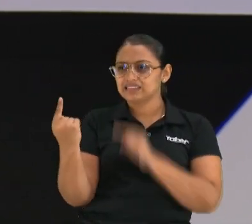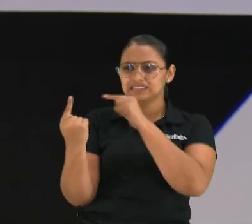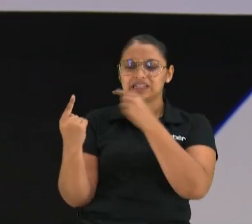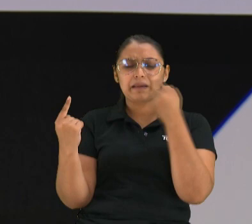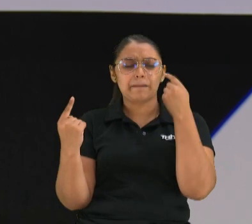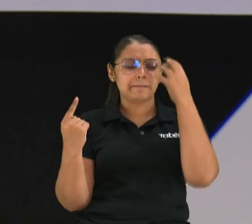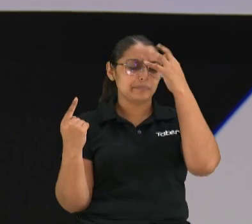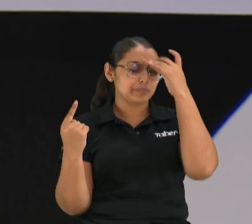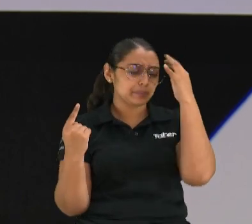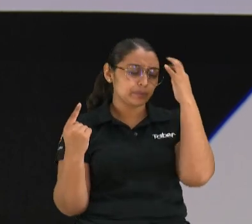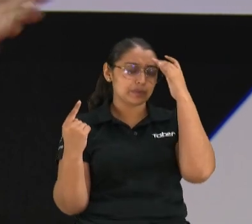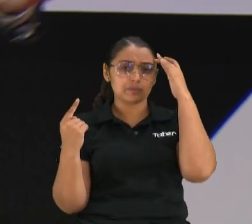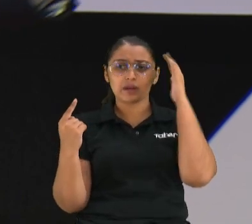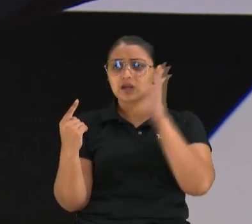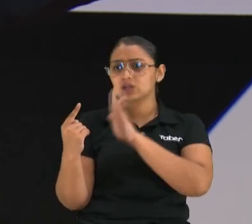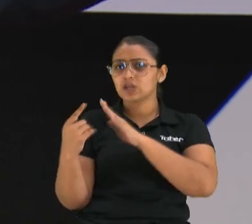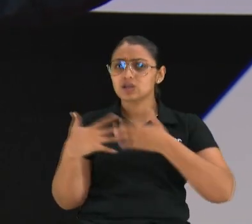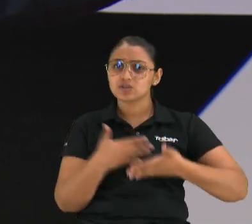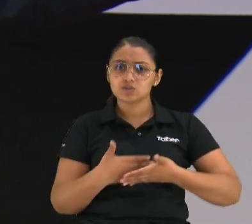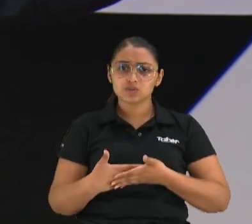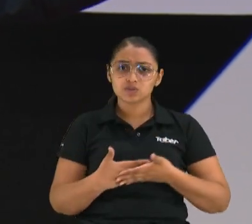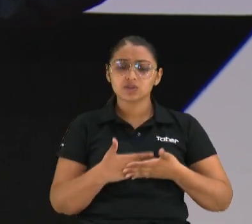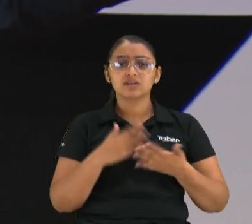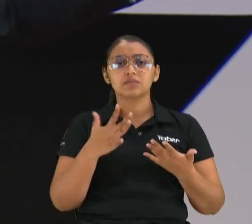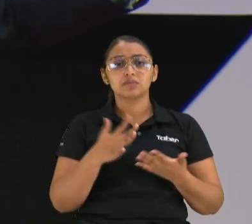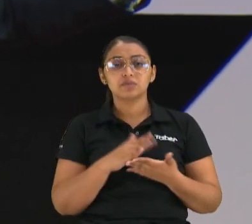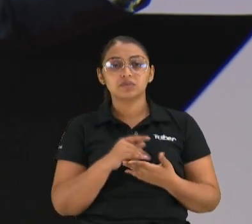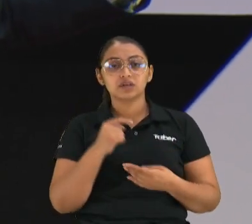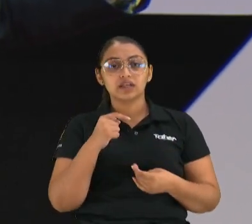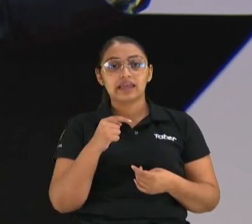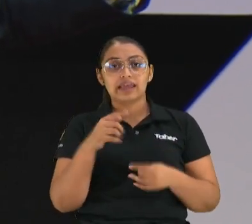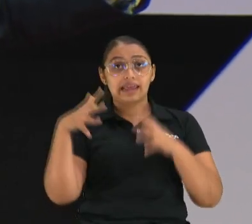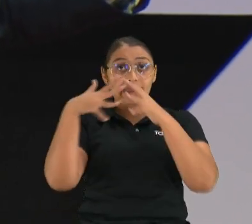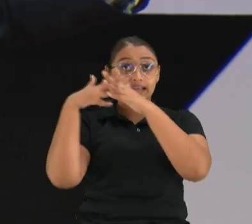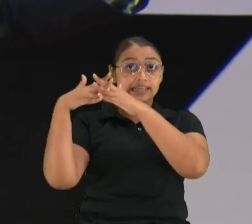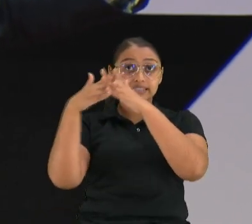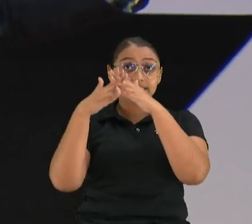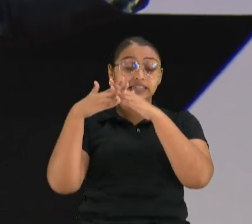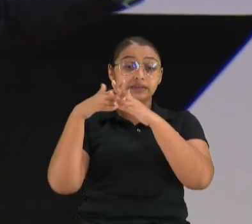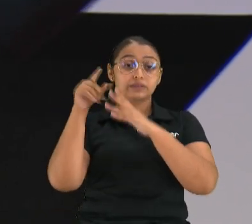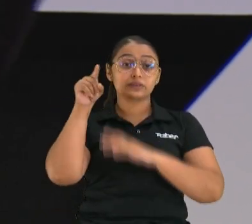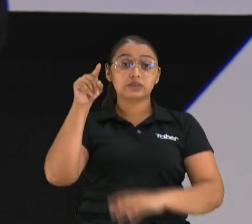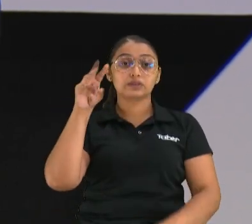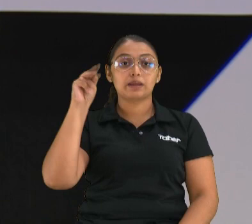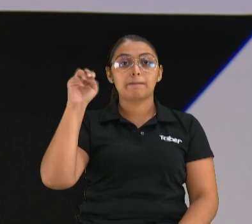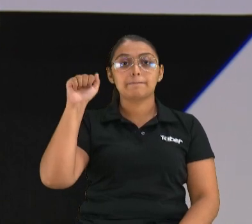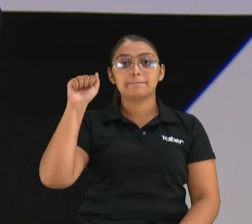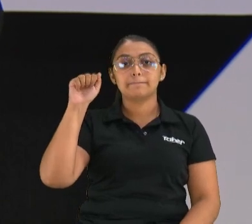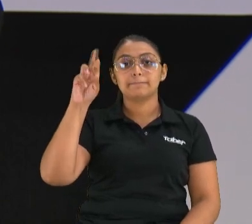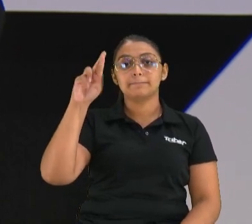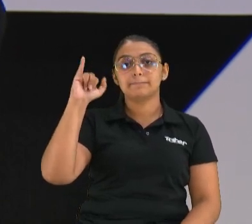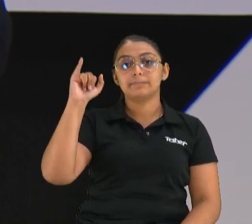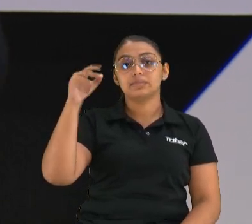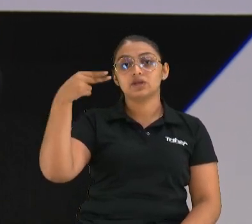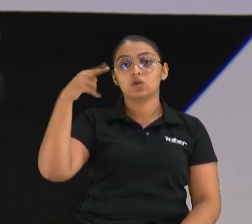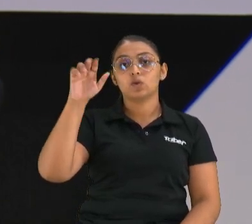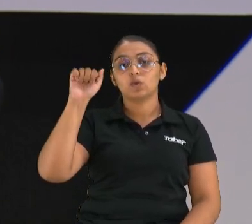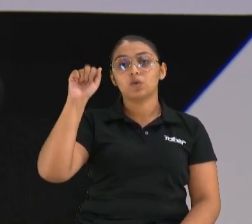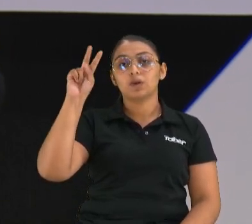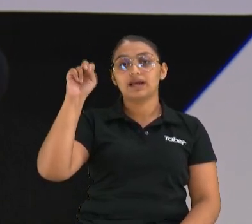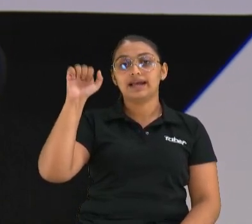es increíble donde usted camina se siente el olorcito y la señora llegó